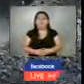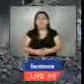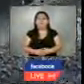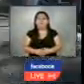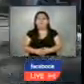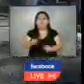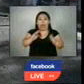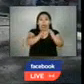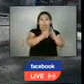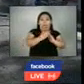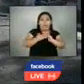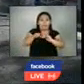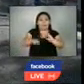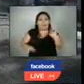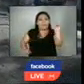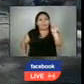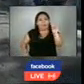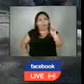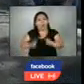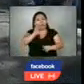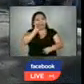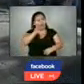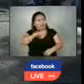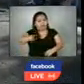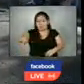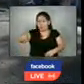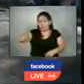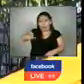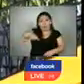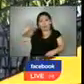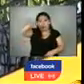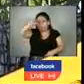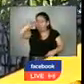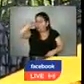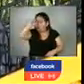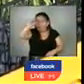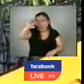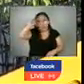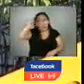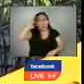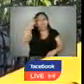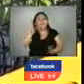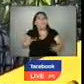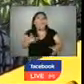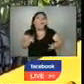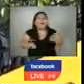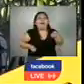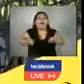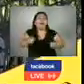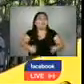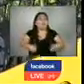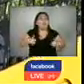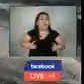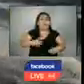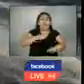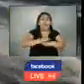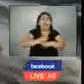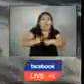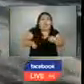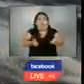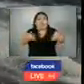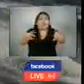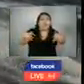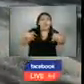Los residentes de San Salvador aseguran que esos trabajos significarán un ahorro para los conductores y se evitarán accidentes